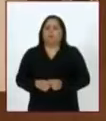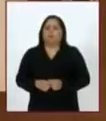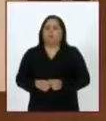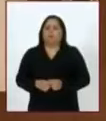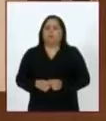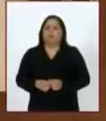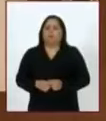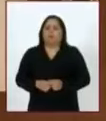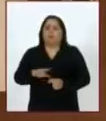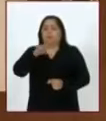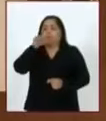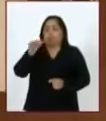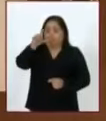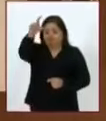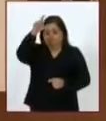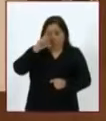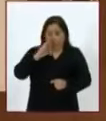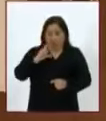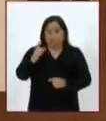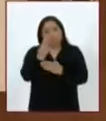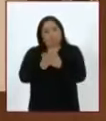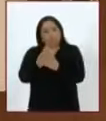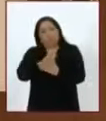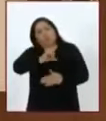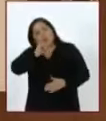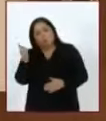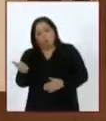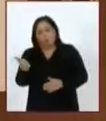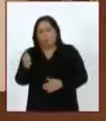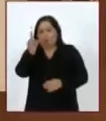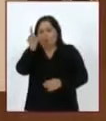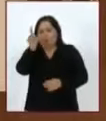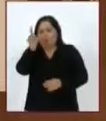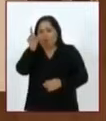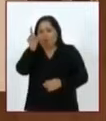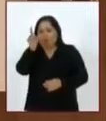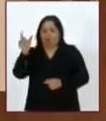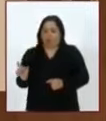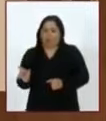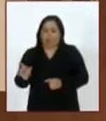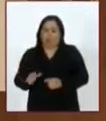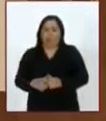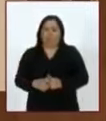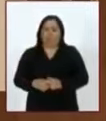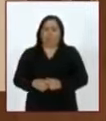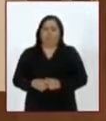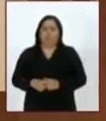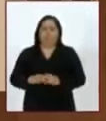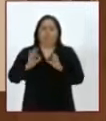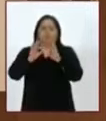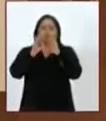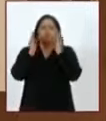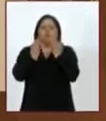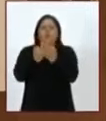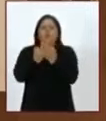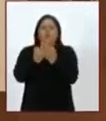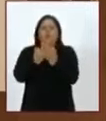Debajo de estos recuadros, dibuja otros en forma de paneles alargados. La